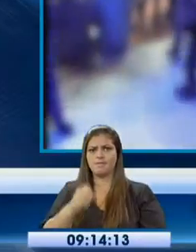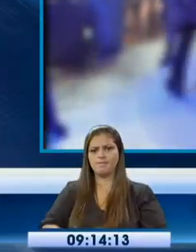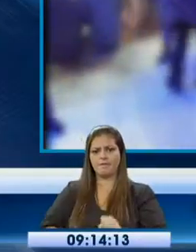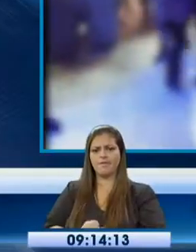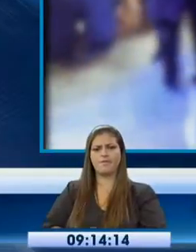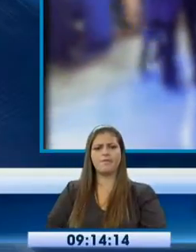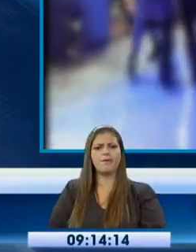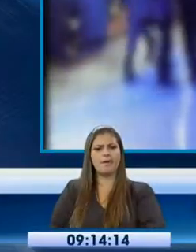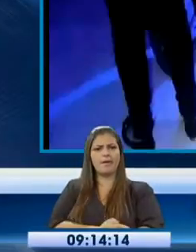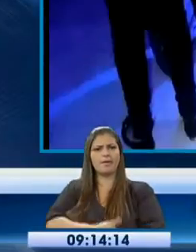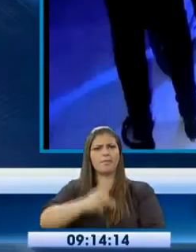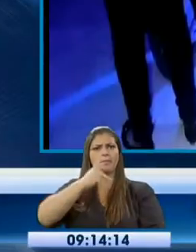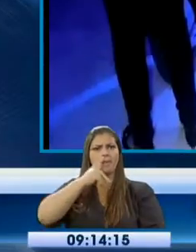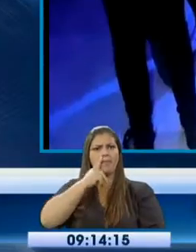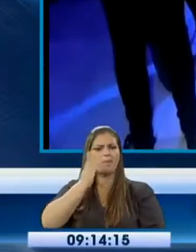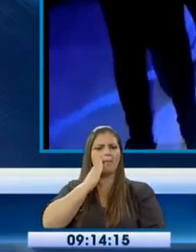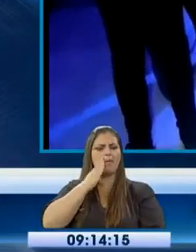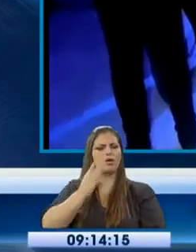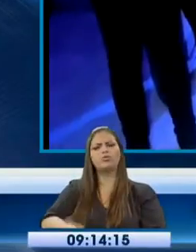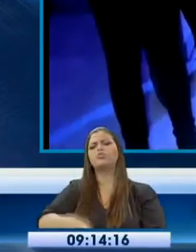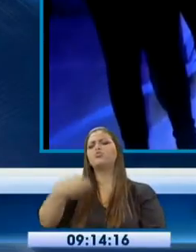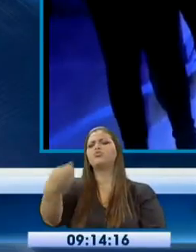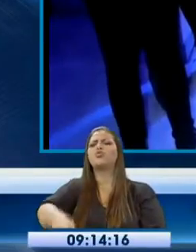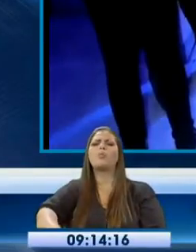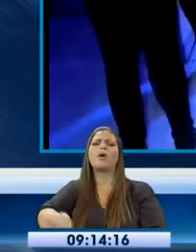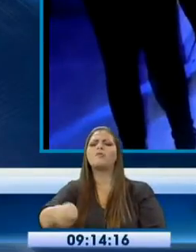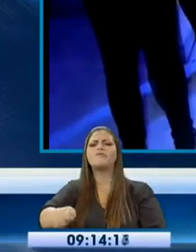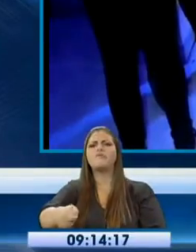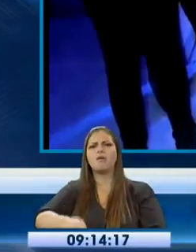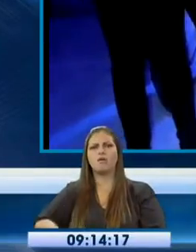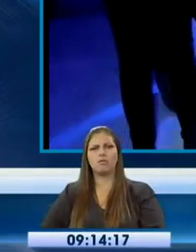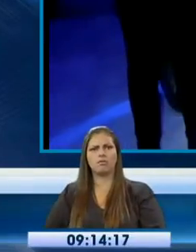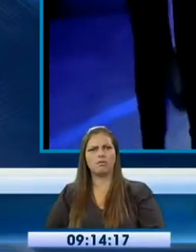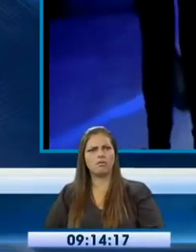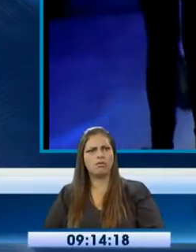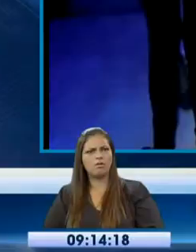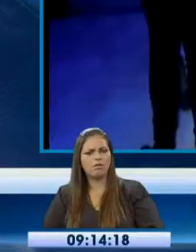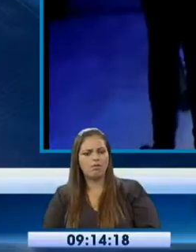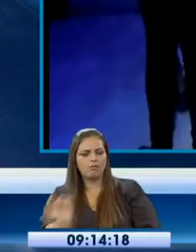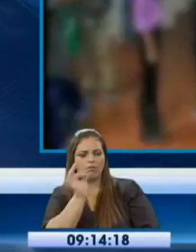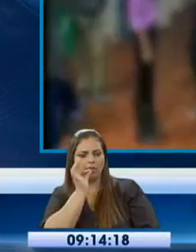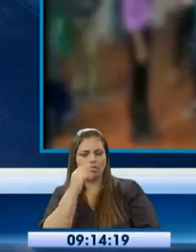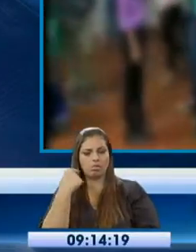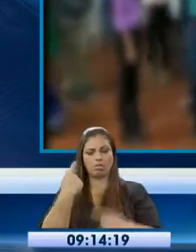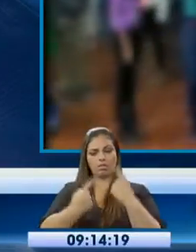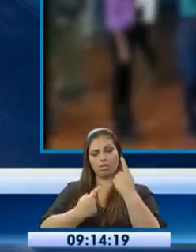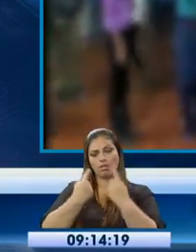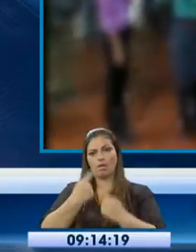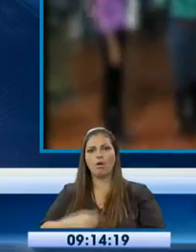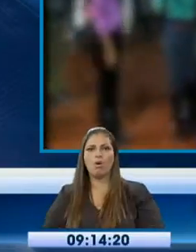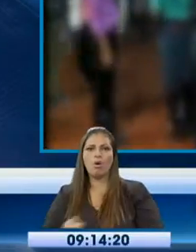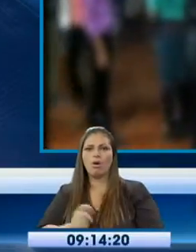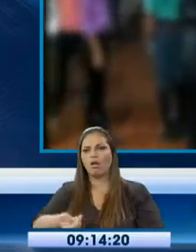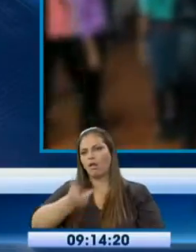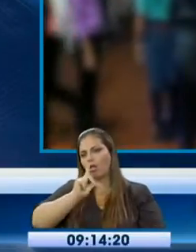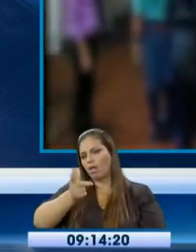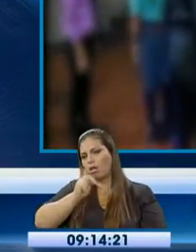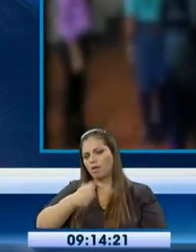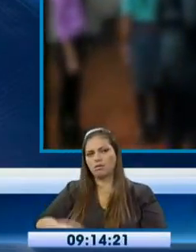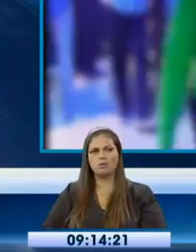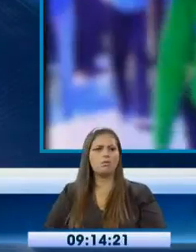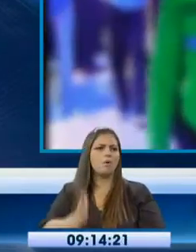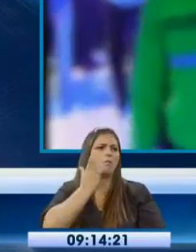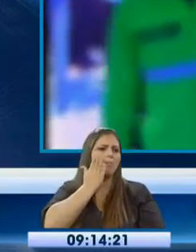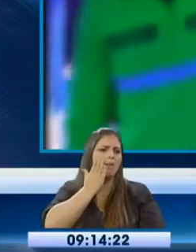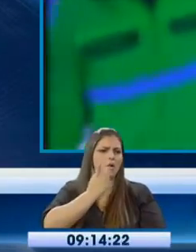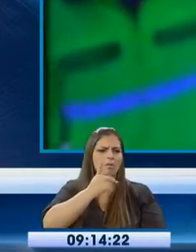o sabe los trucos por dónde entrar, o fumado o borracho. Y el papá y la mamá durmiendo, ¿no? Al otro día, ¿dónde estaba?